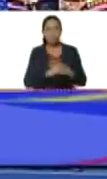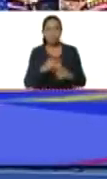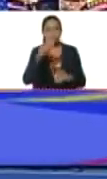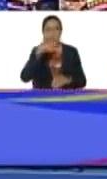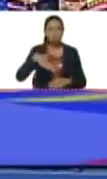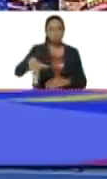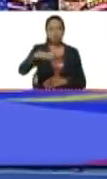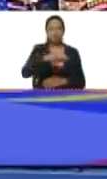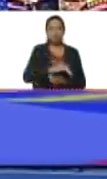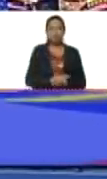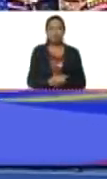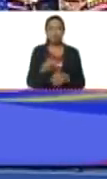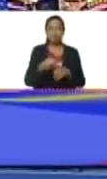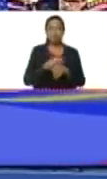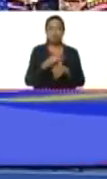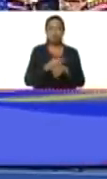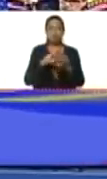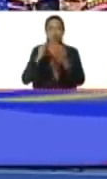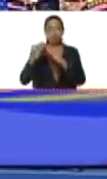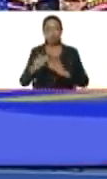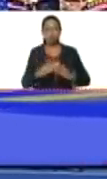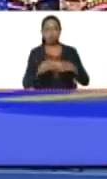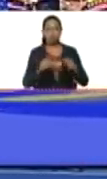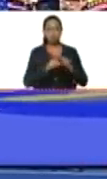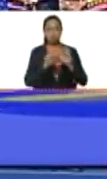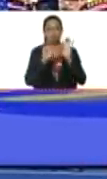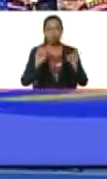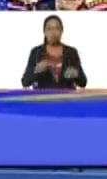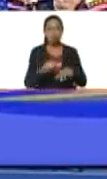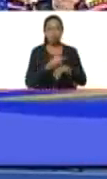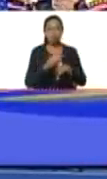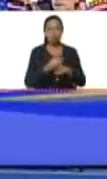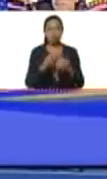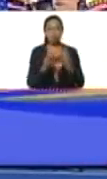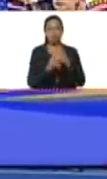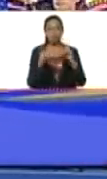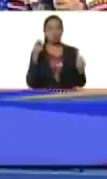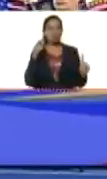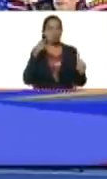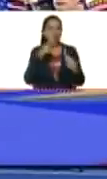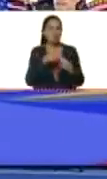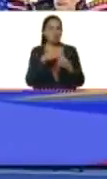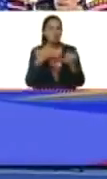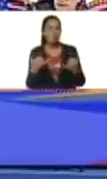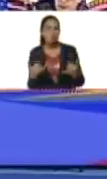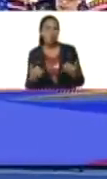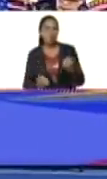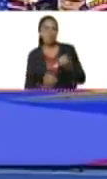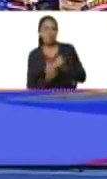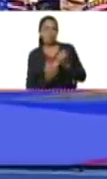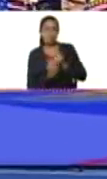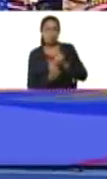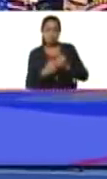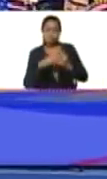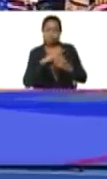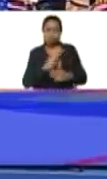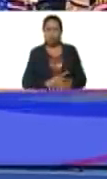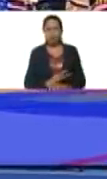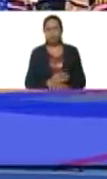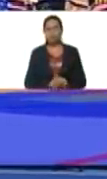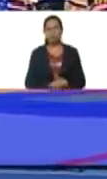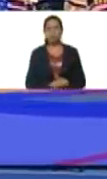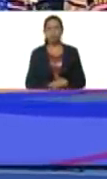popular en gobiernos comunitarios, en gobiernos de democracia directa de base. Y